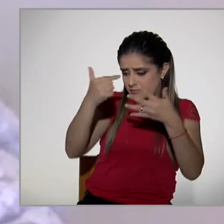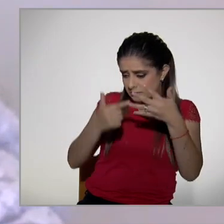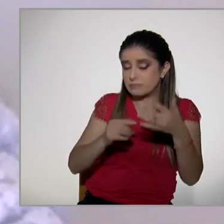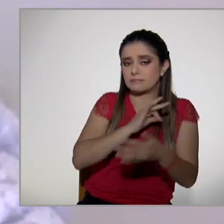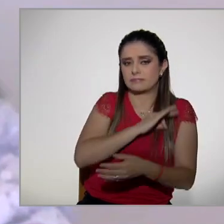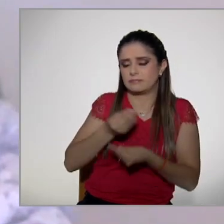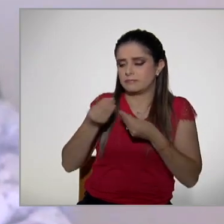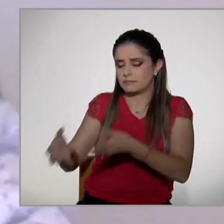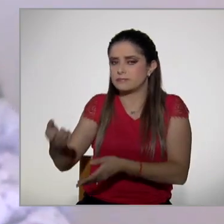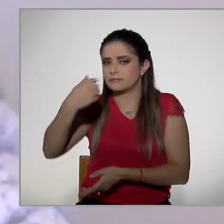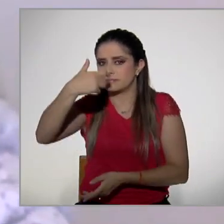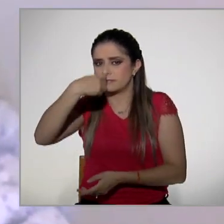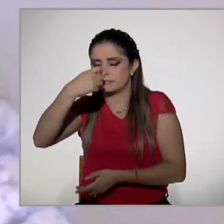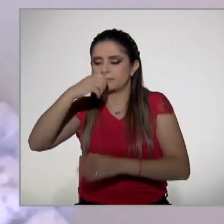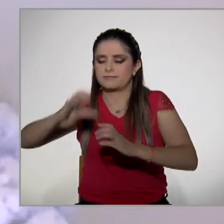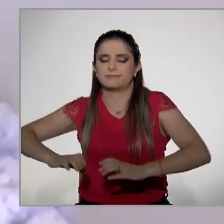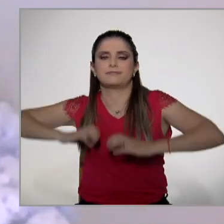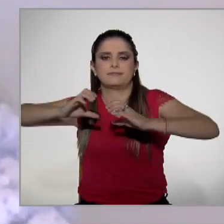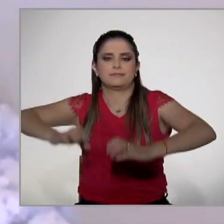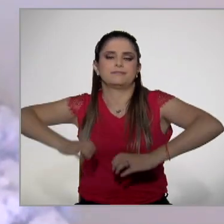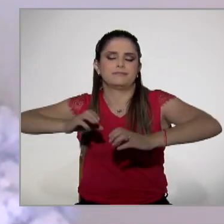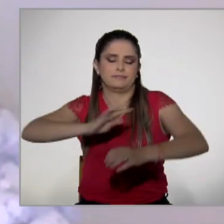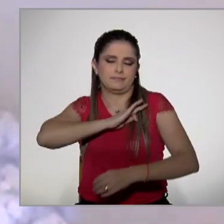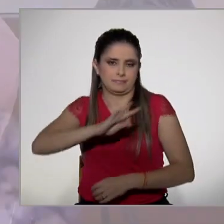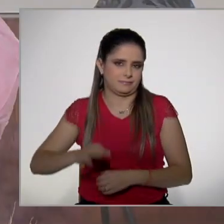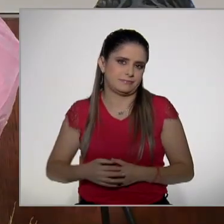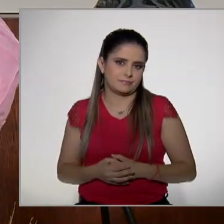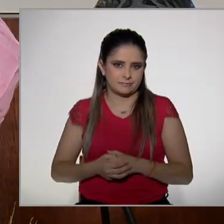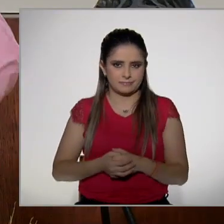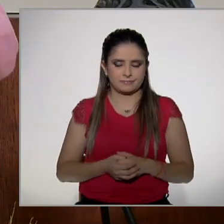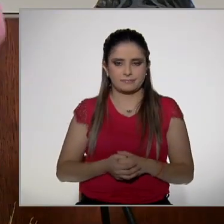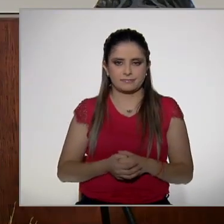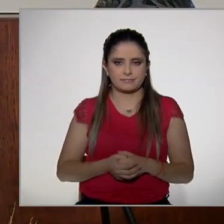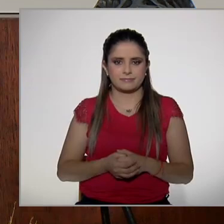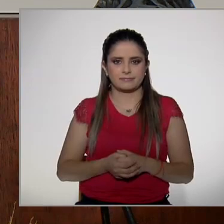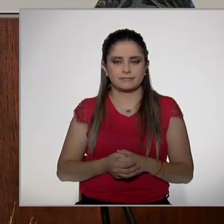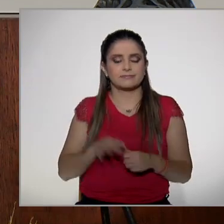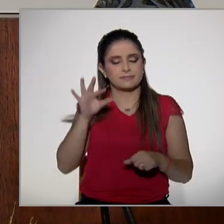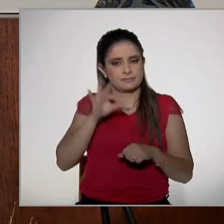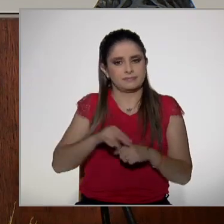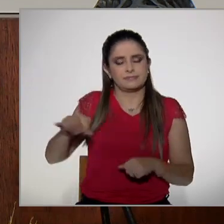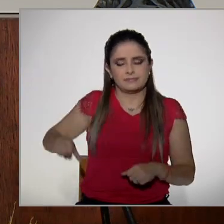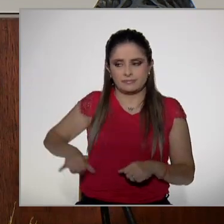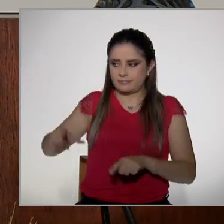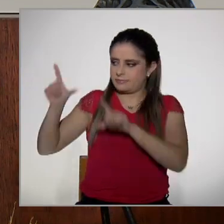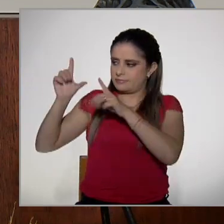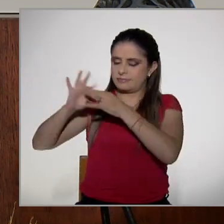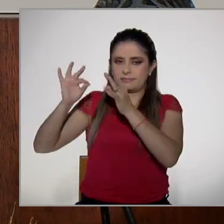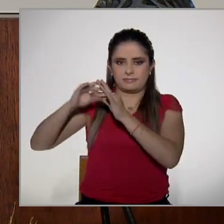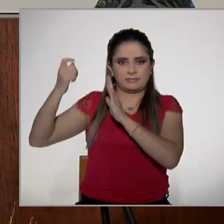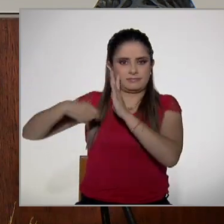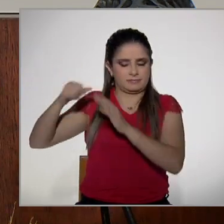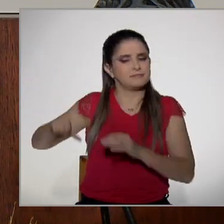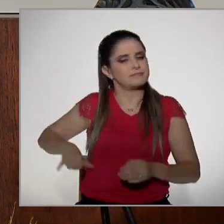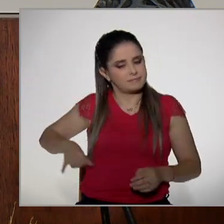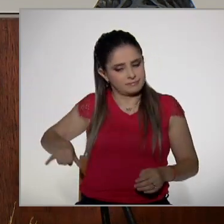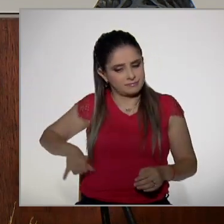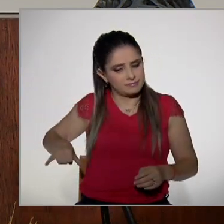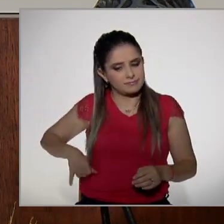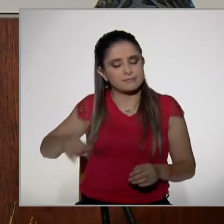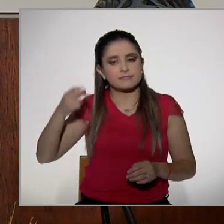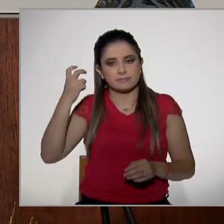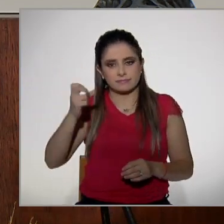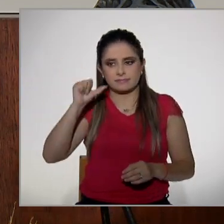tratamiento y el pronóstico va a ser diferente estructuras es muy interesante lo que acabamos de escuchar en este momento porque entonces el